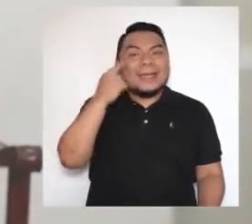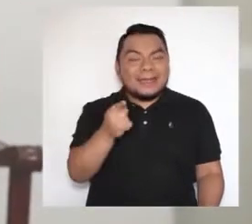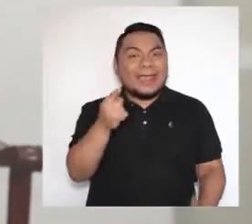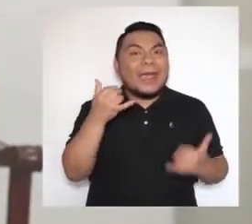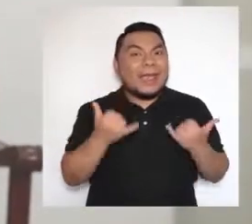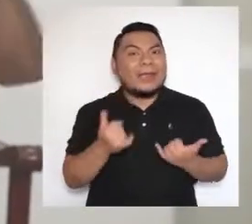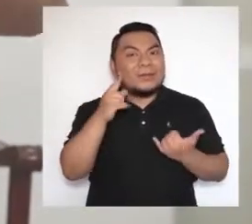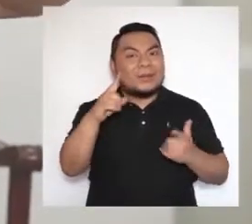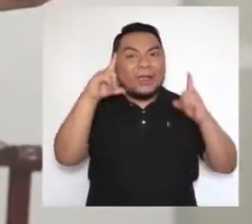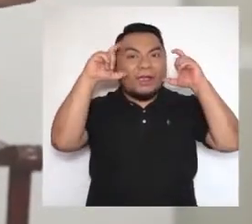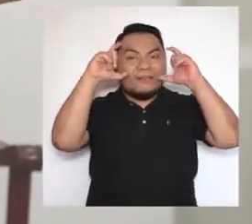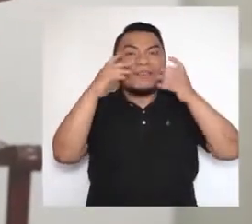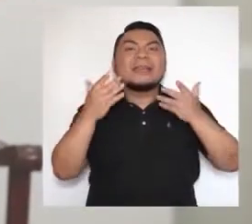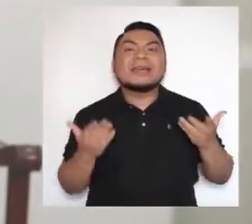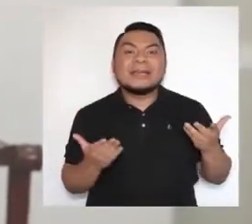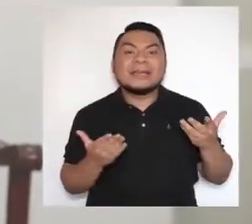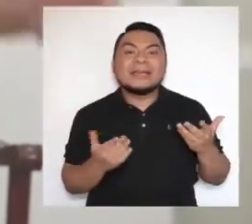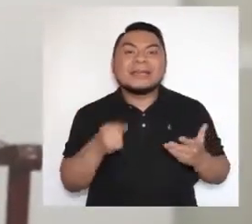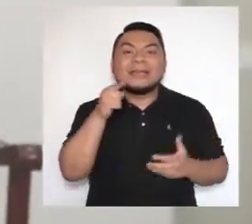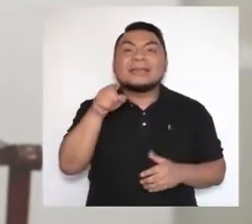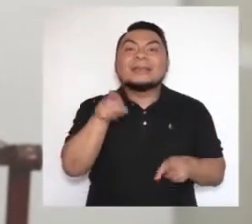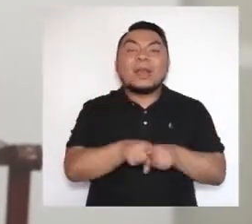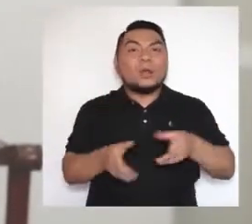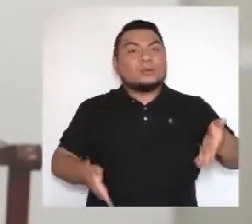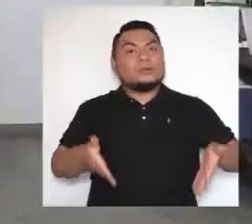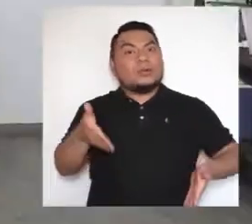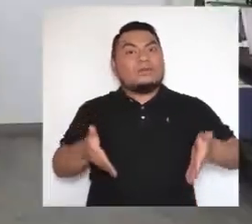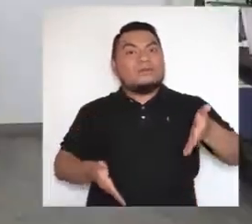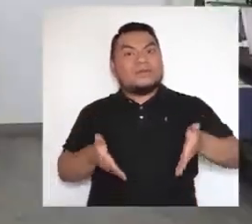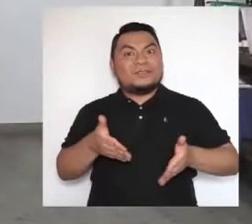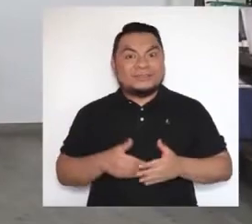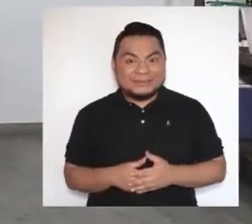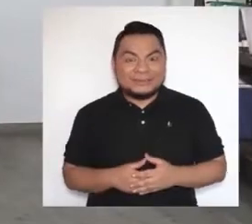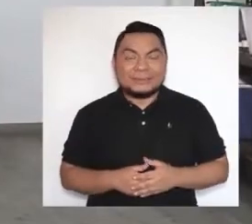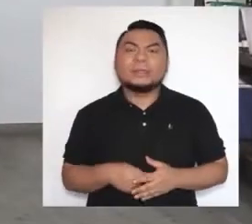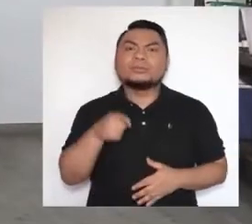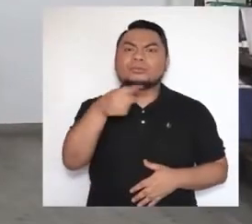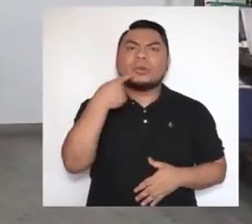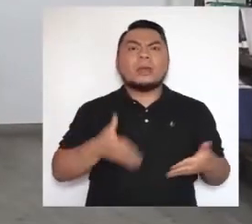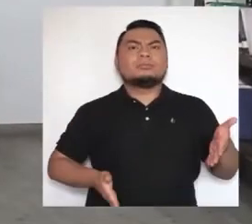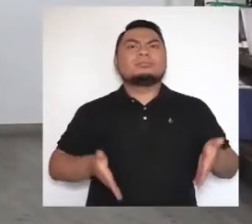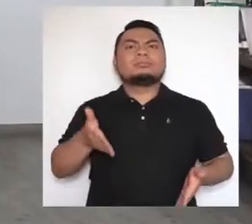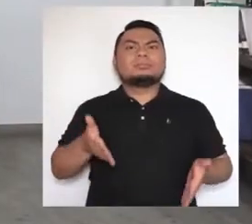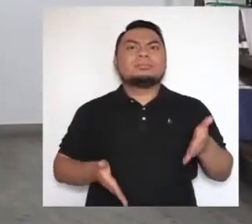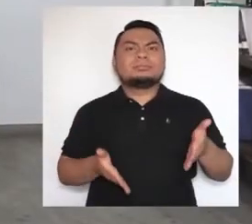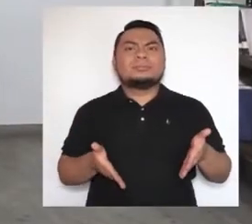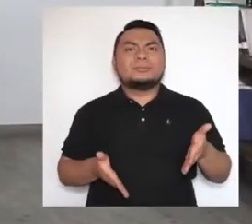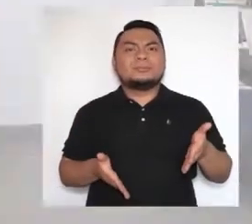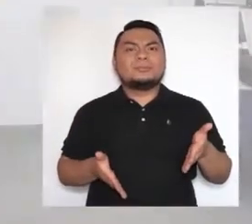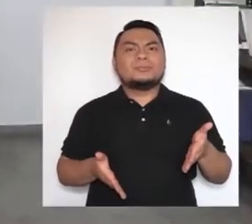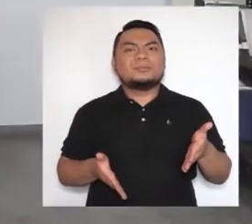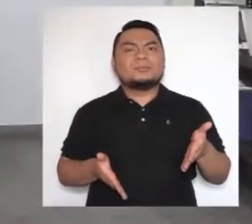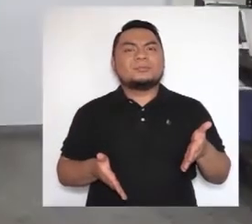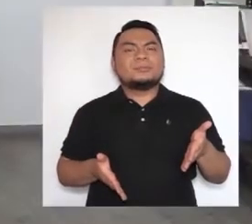Ahora vamos a hacer una foto de robots. Y somos robots.